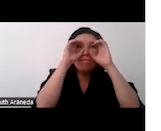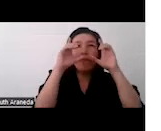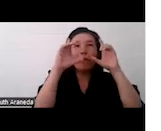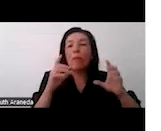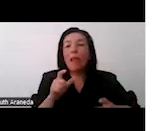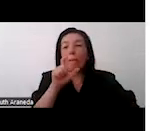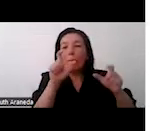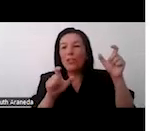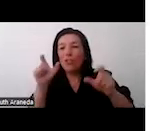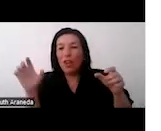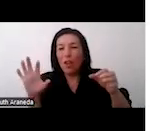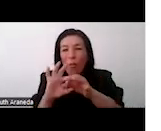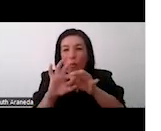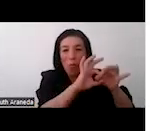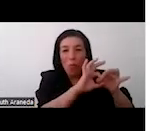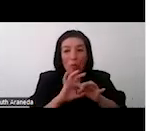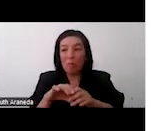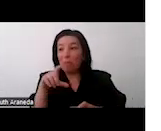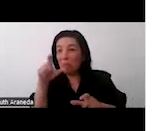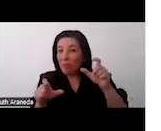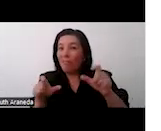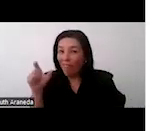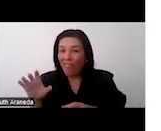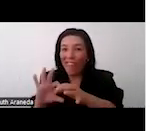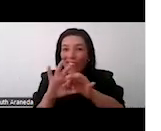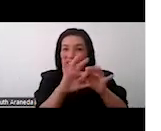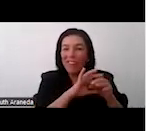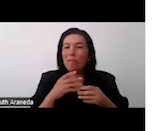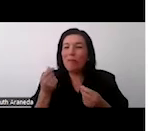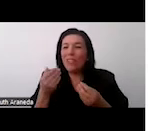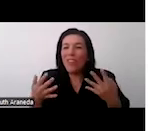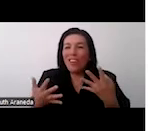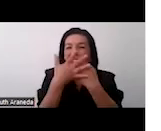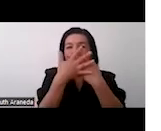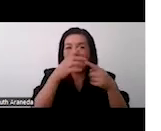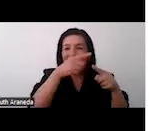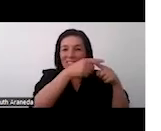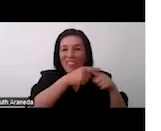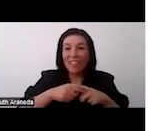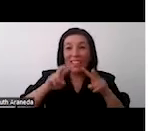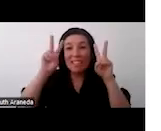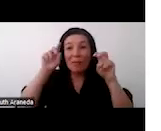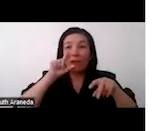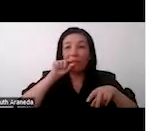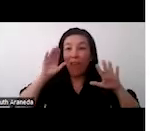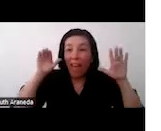de personas también. La gente se ha unido y han hecho redes sociales en torno a las aves para